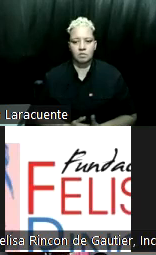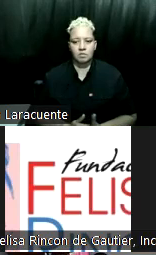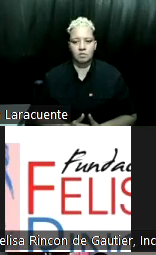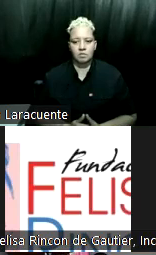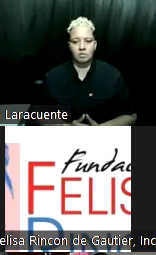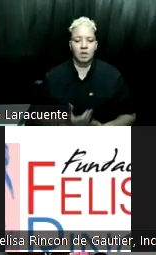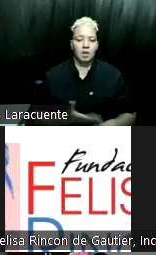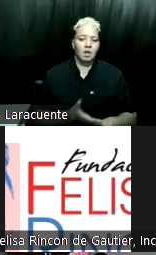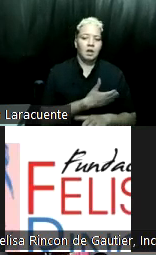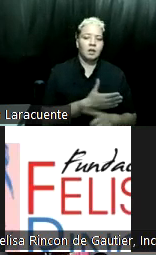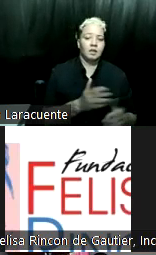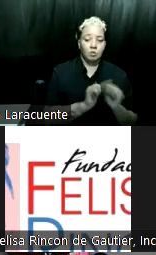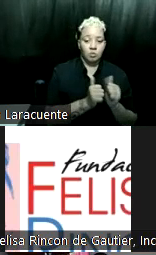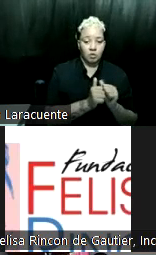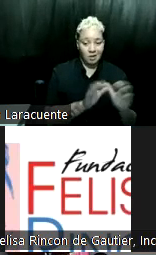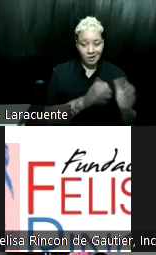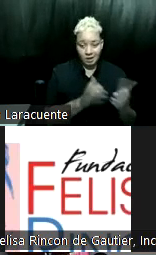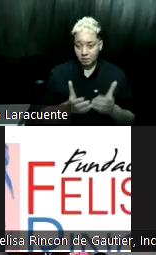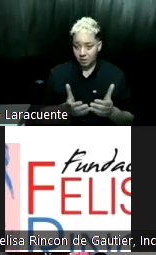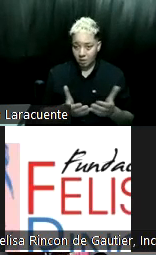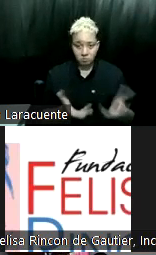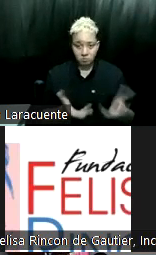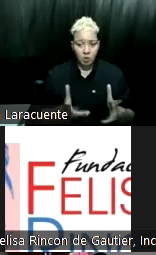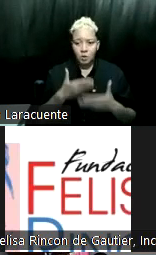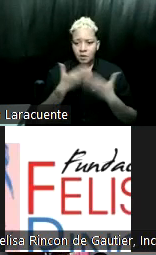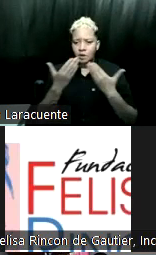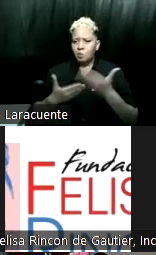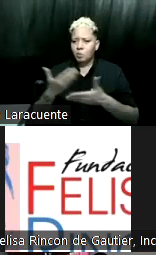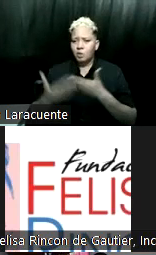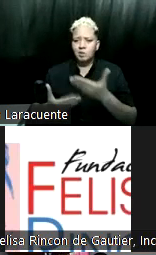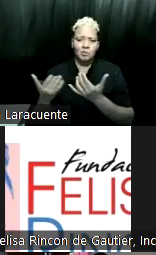clasificatorio y ahí eso era, ¿verdad? No había estos procesos que hay hoy